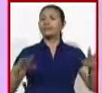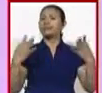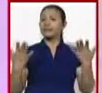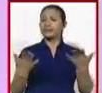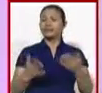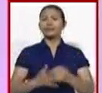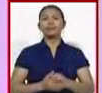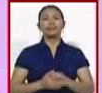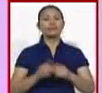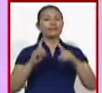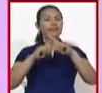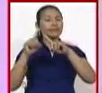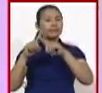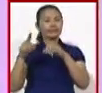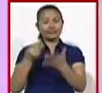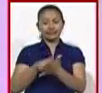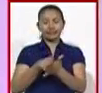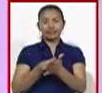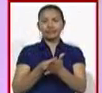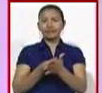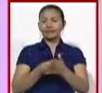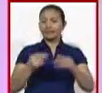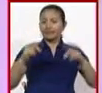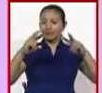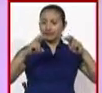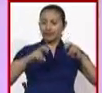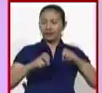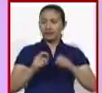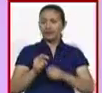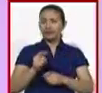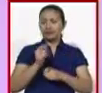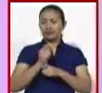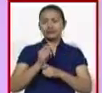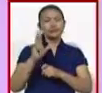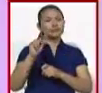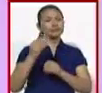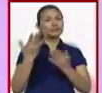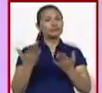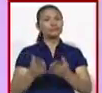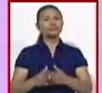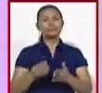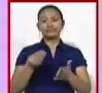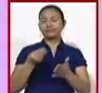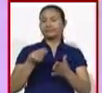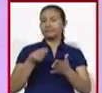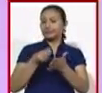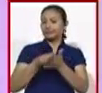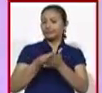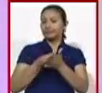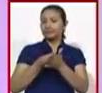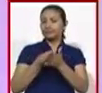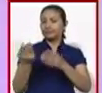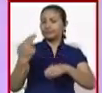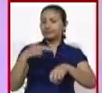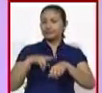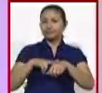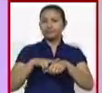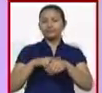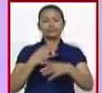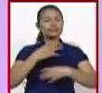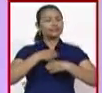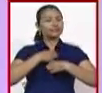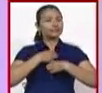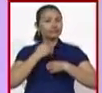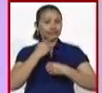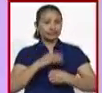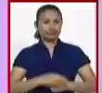una distinción de precios en cuanto a la inspección técnica vehicular, que actualmente no existe. Ahora existe un precio estándar y ellos reclaman